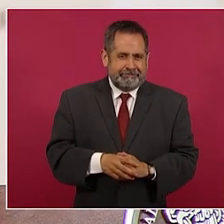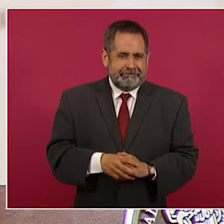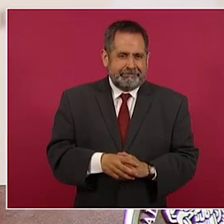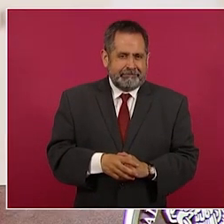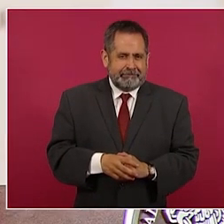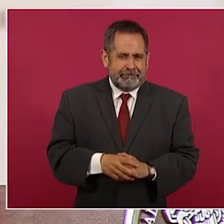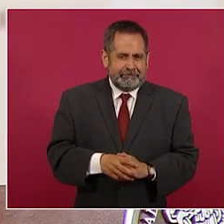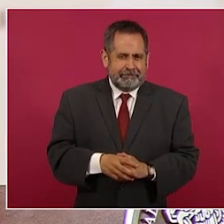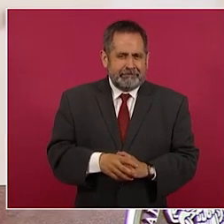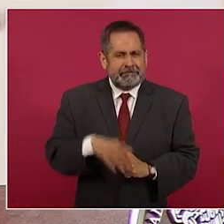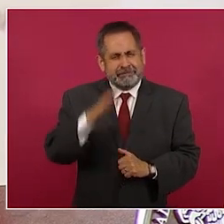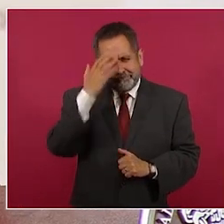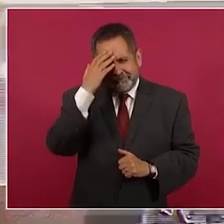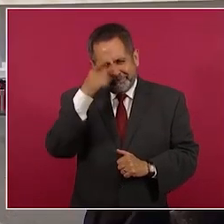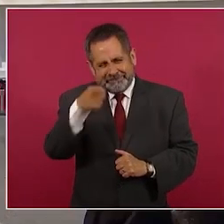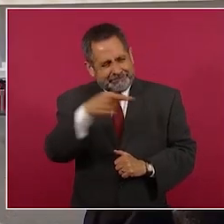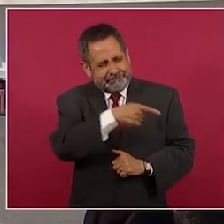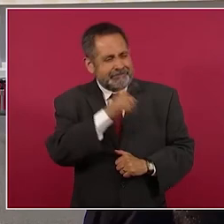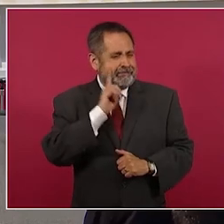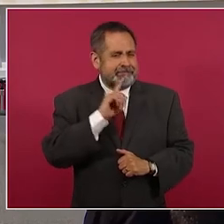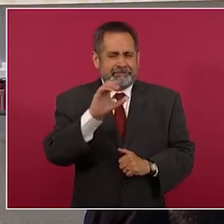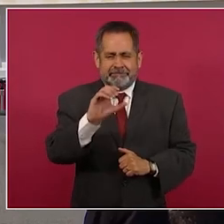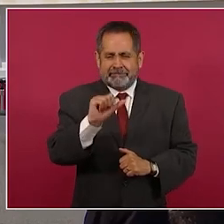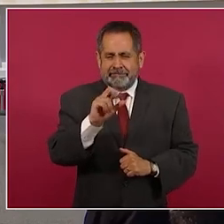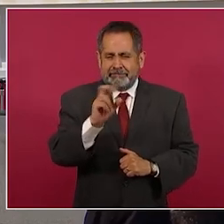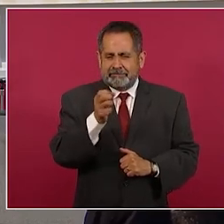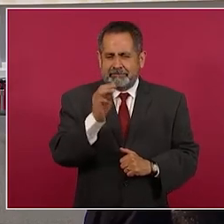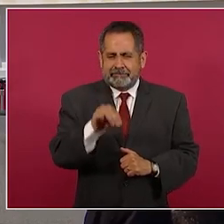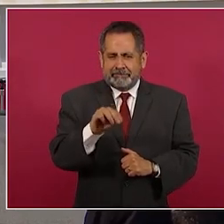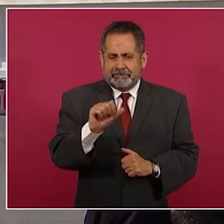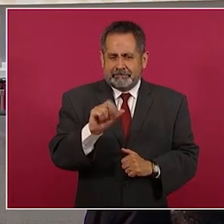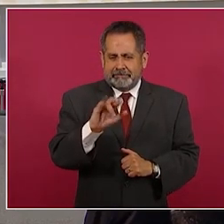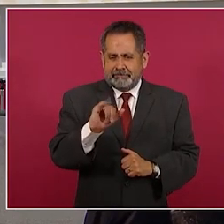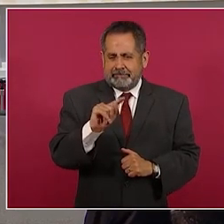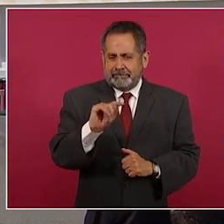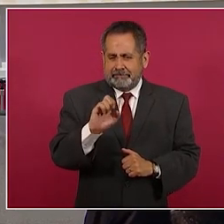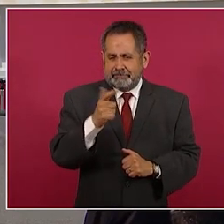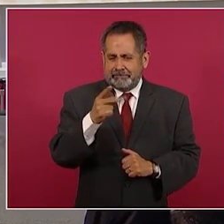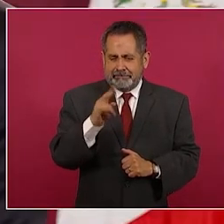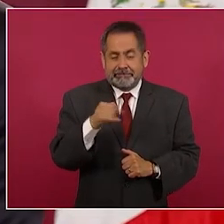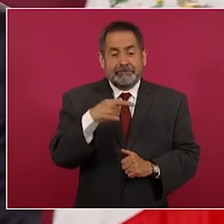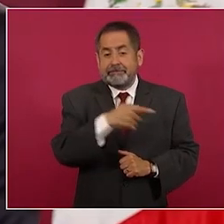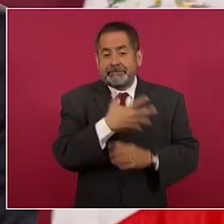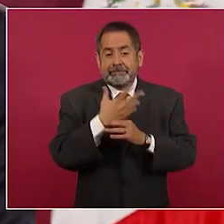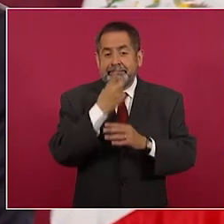ya vieron que Carmen Aristegui mencionó de que habíamos